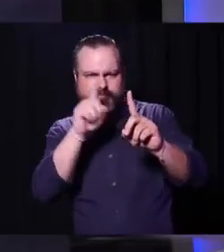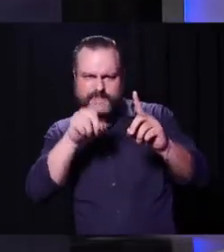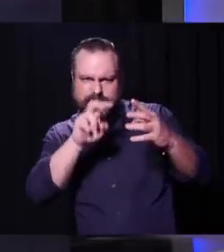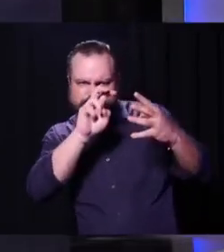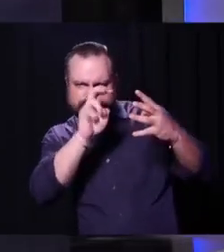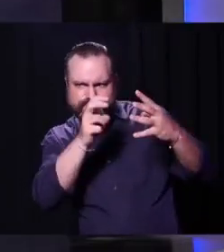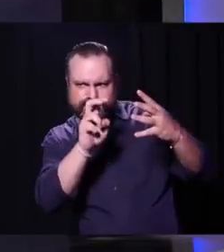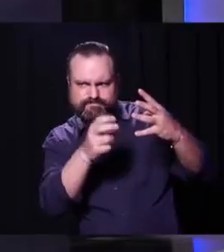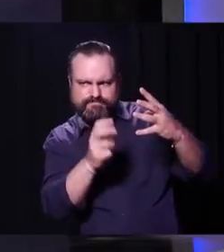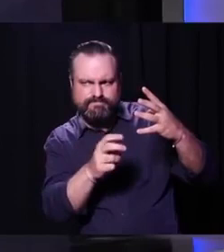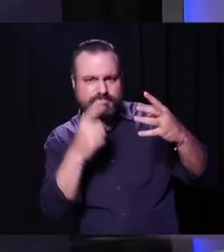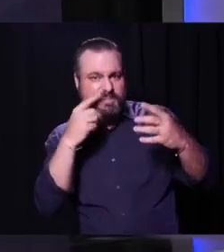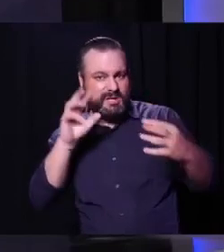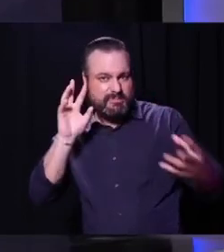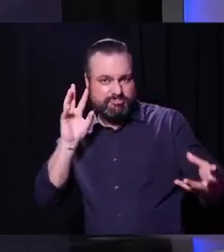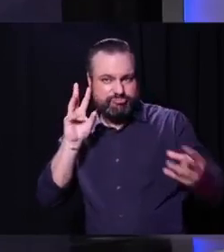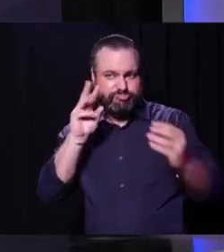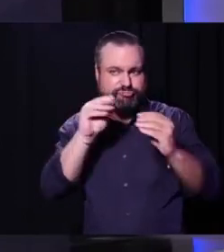hablado,